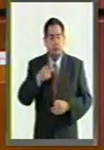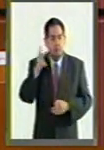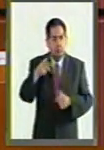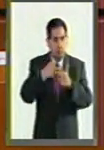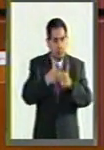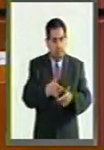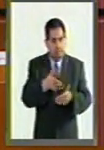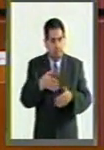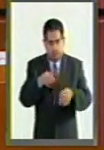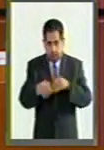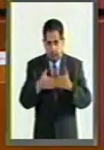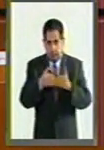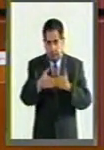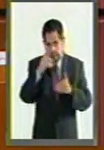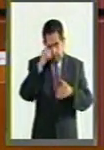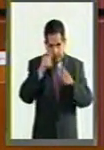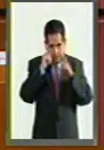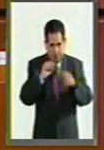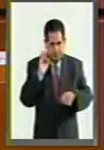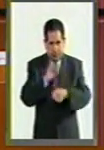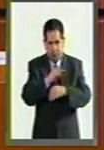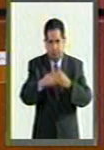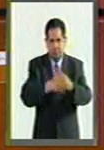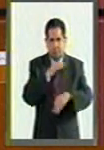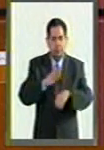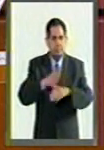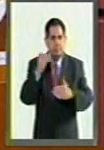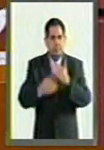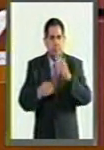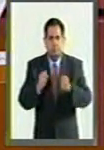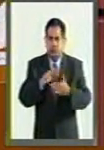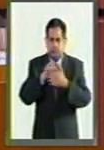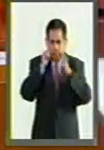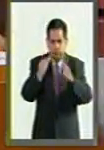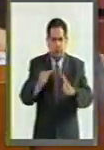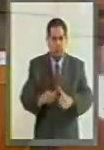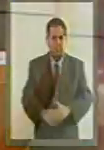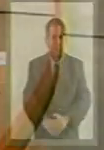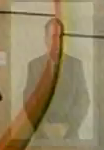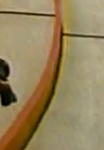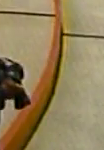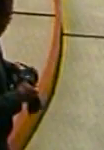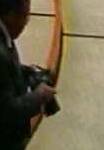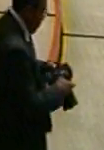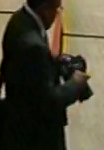sigamos trabajando para atender todo lo demás. Gracias por su atención.